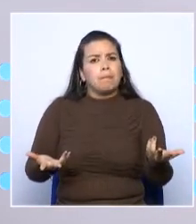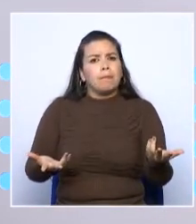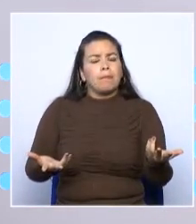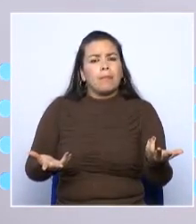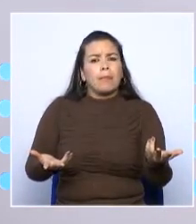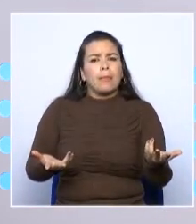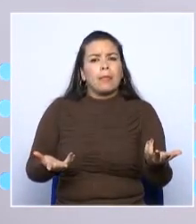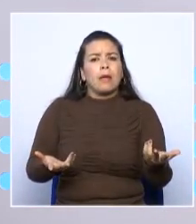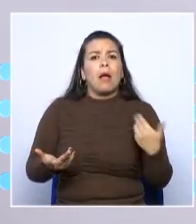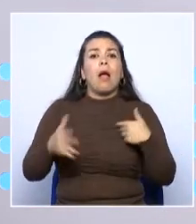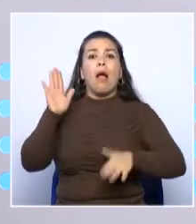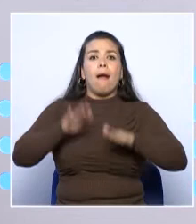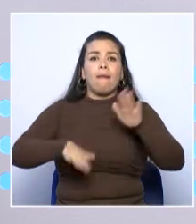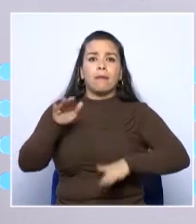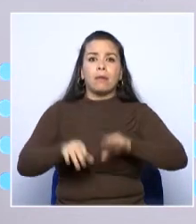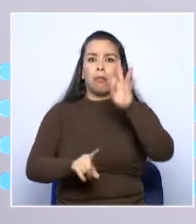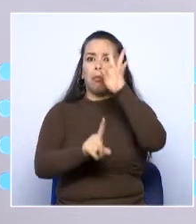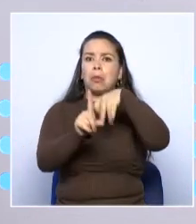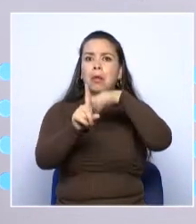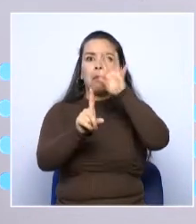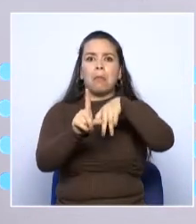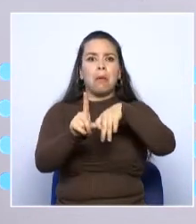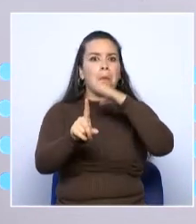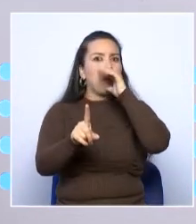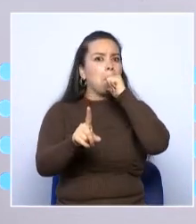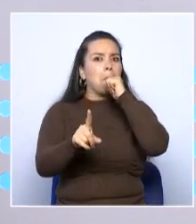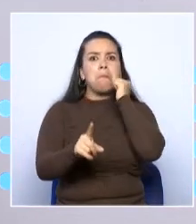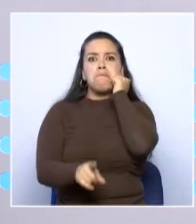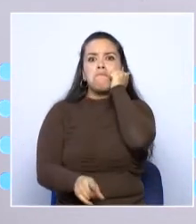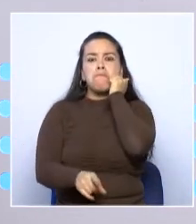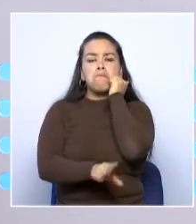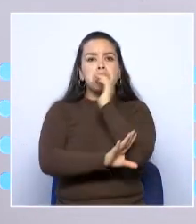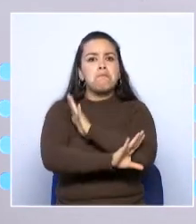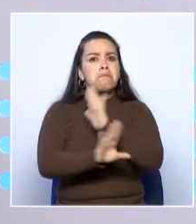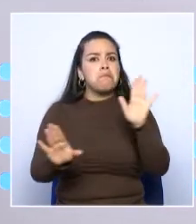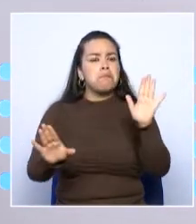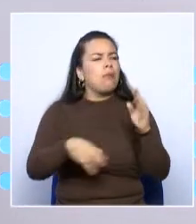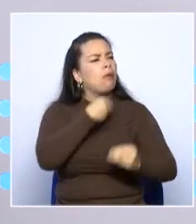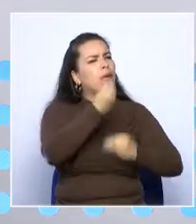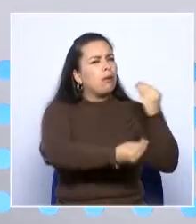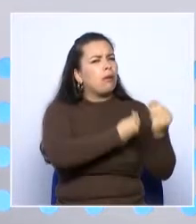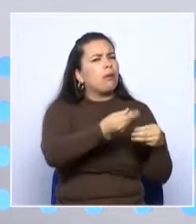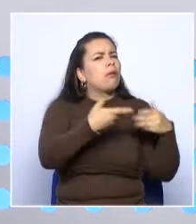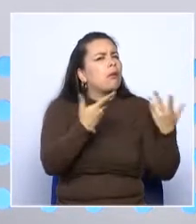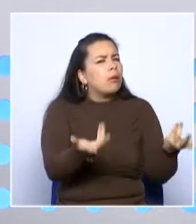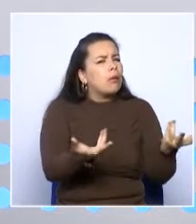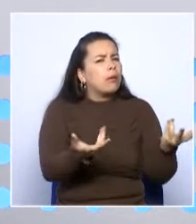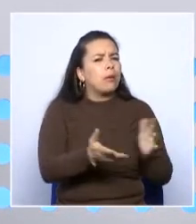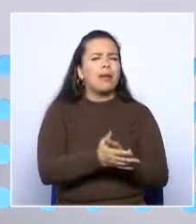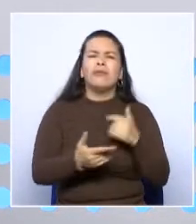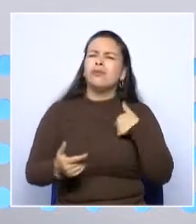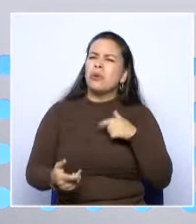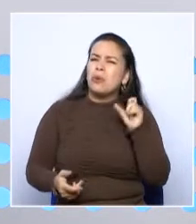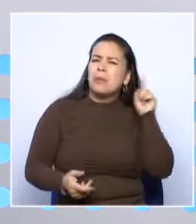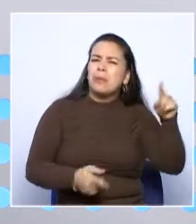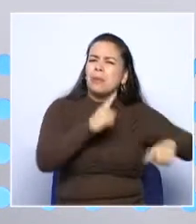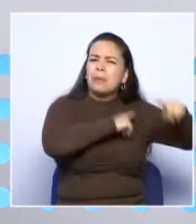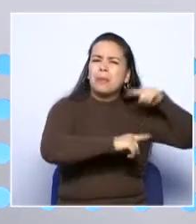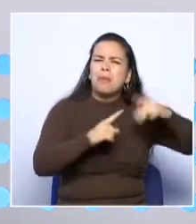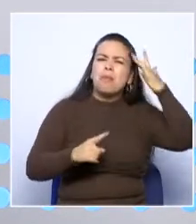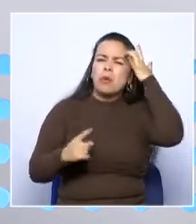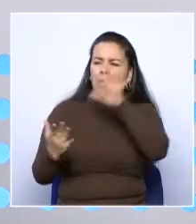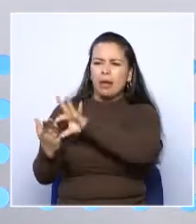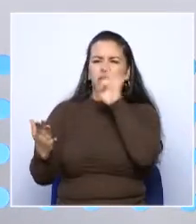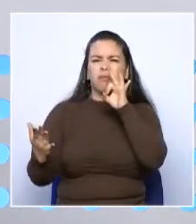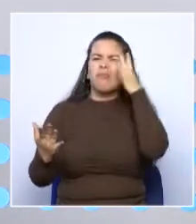hasta 3 meses sin que me llegue el periodo. ¿Qué puedo hacer al respecto? ¿Por qué yo hago esta pregunta? Porque yo, con toda